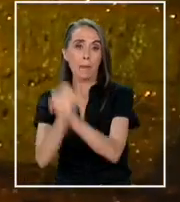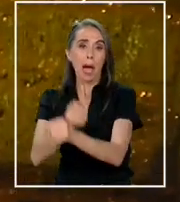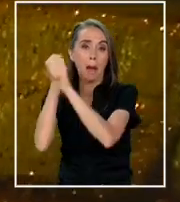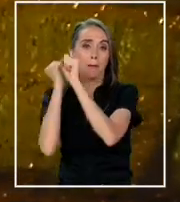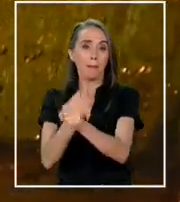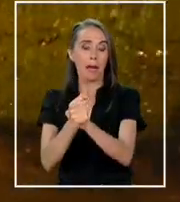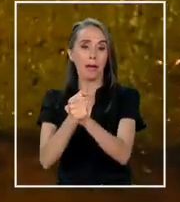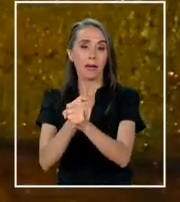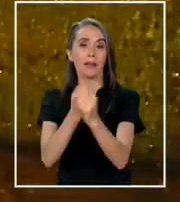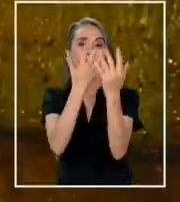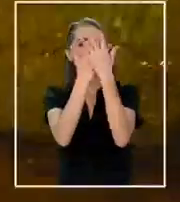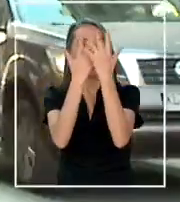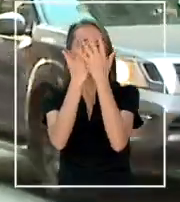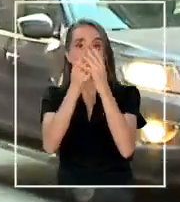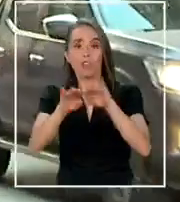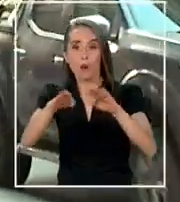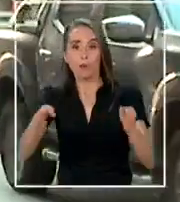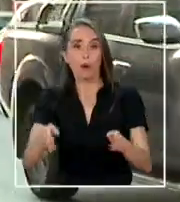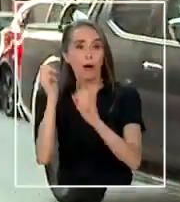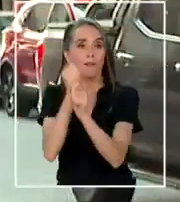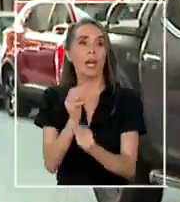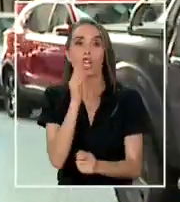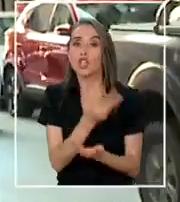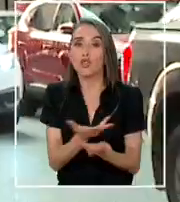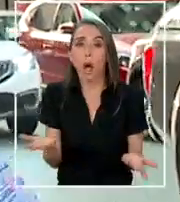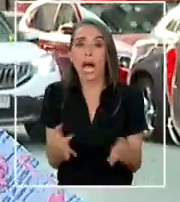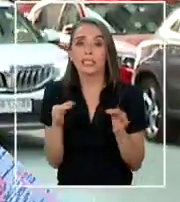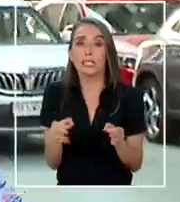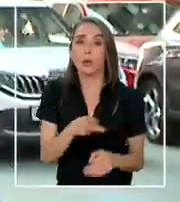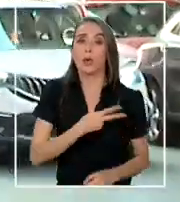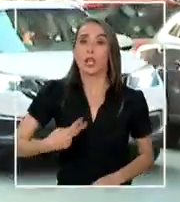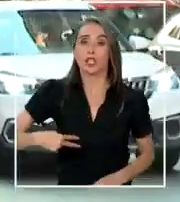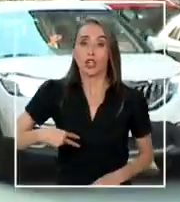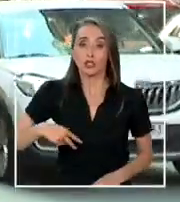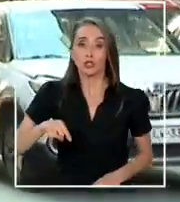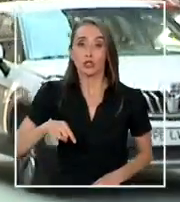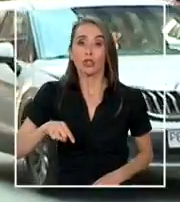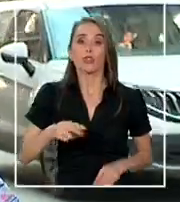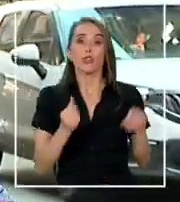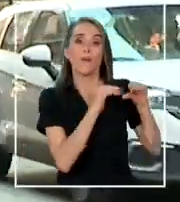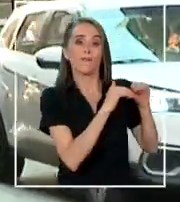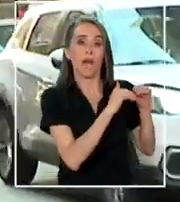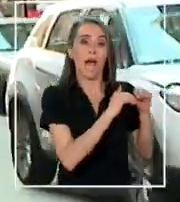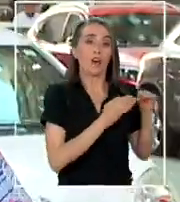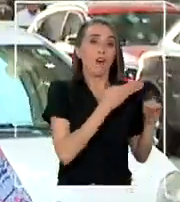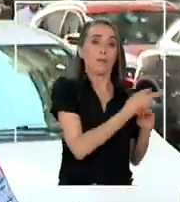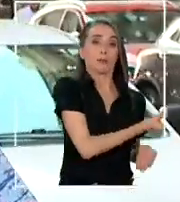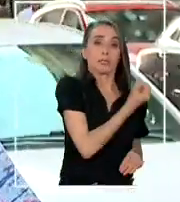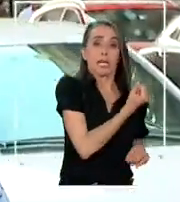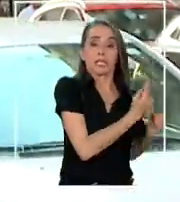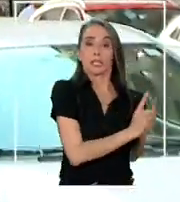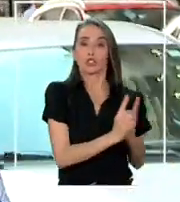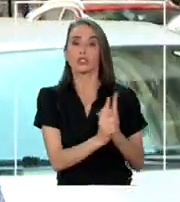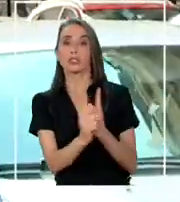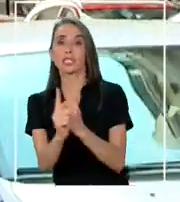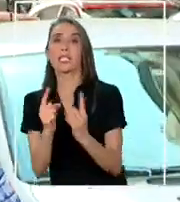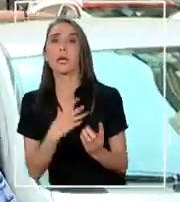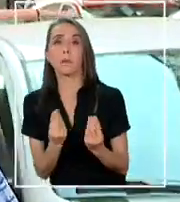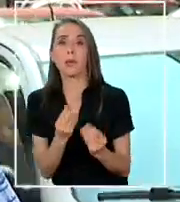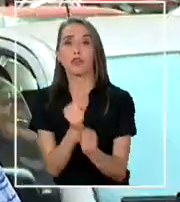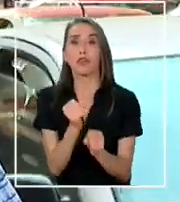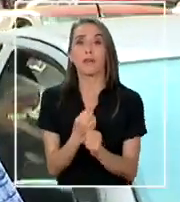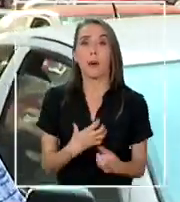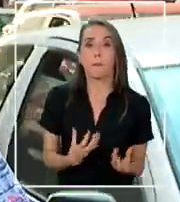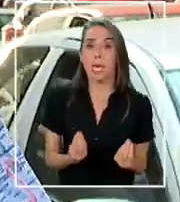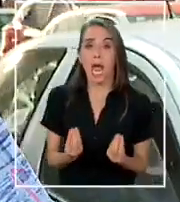las distintas vitrinas y muebles lo tenemos seguridad a nosotros los siguen en el banco lo siguen para todos lados vamos así con miedo trabajando